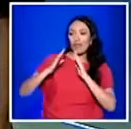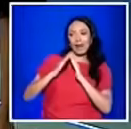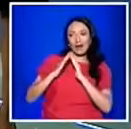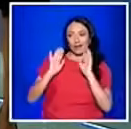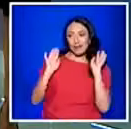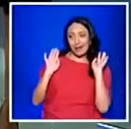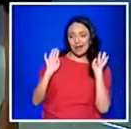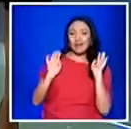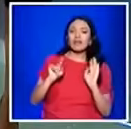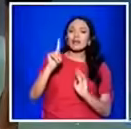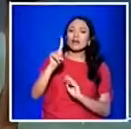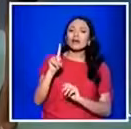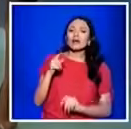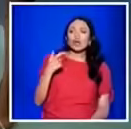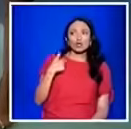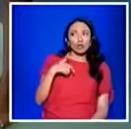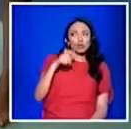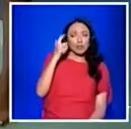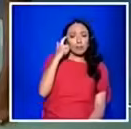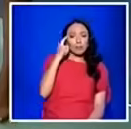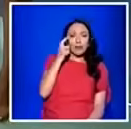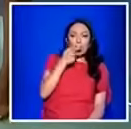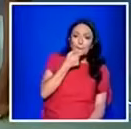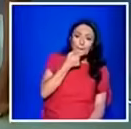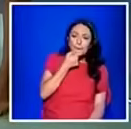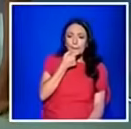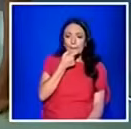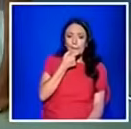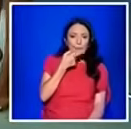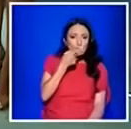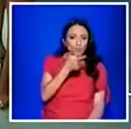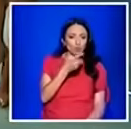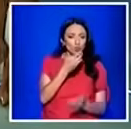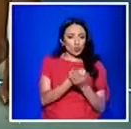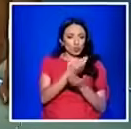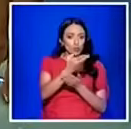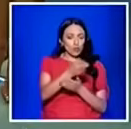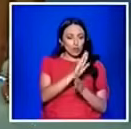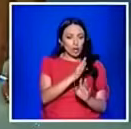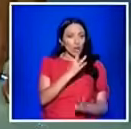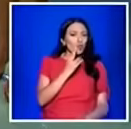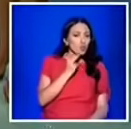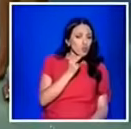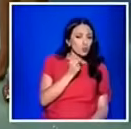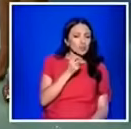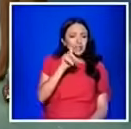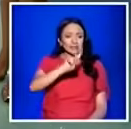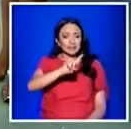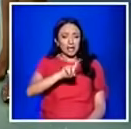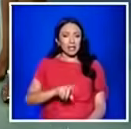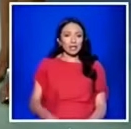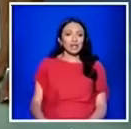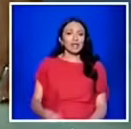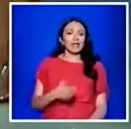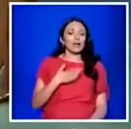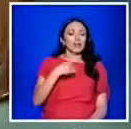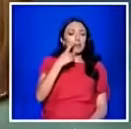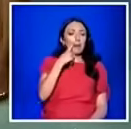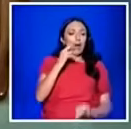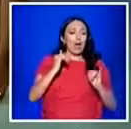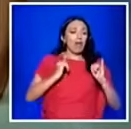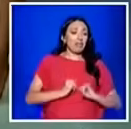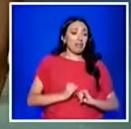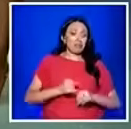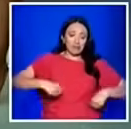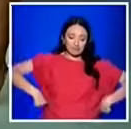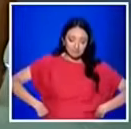varias alternativas. Yo todavía, bueno, por ahí tengo el regalito, Ale, no sé si tú ya compraste algo de dulce. Todavía no, porque mi papá está a dieta, entonces tengo que